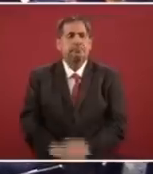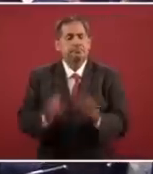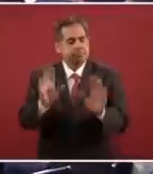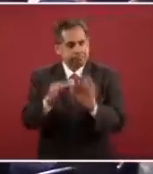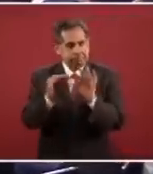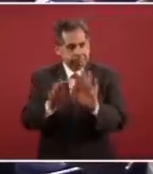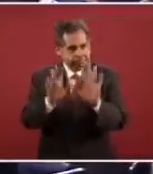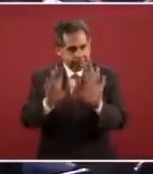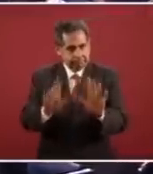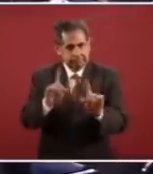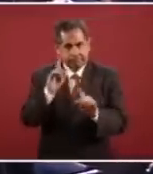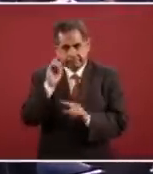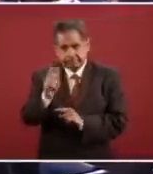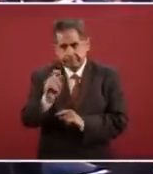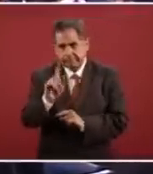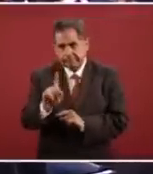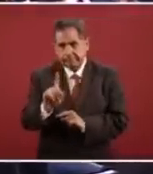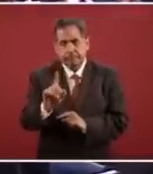Quedamos en…